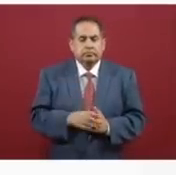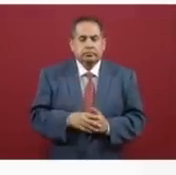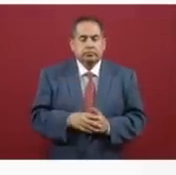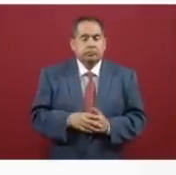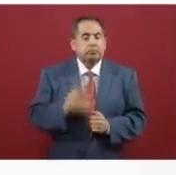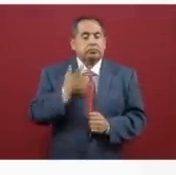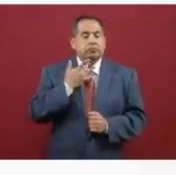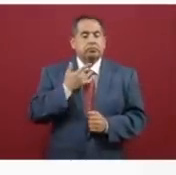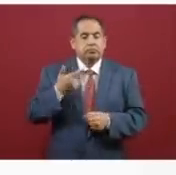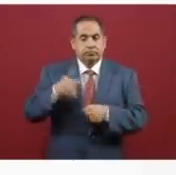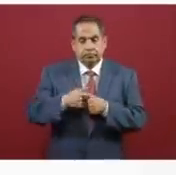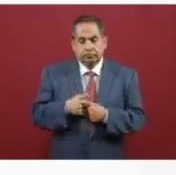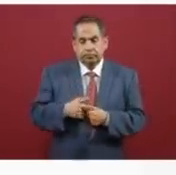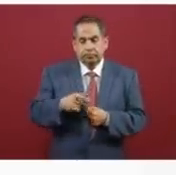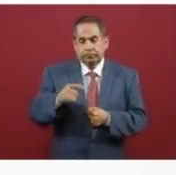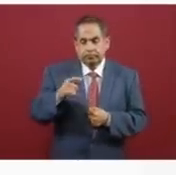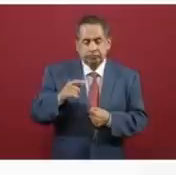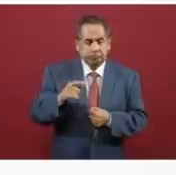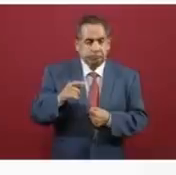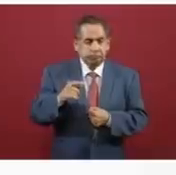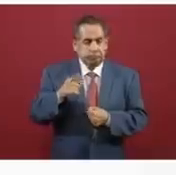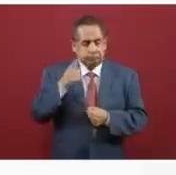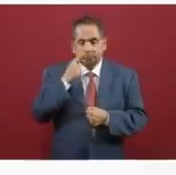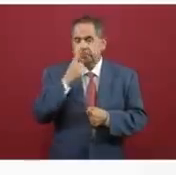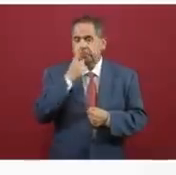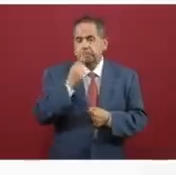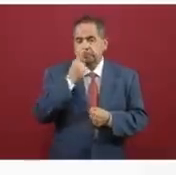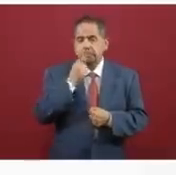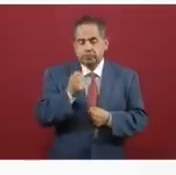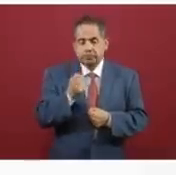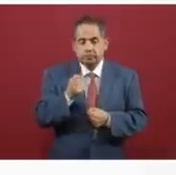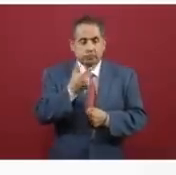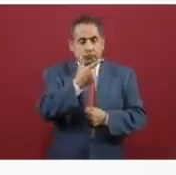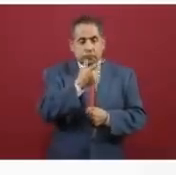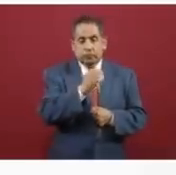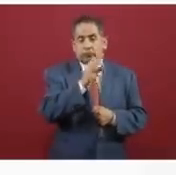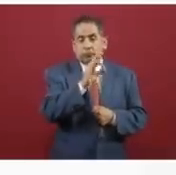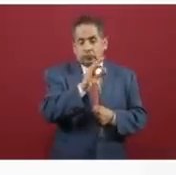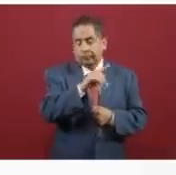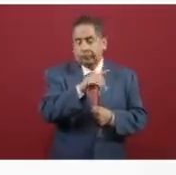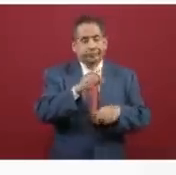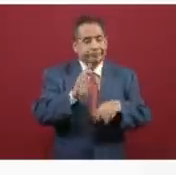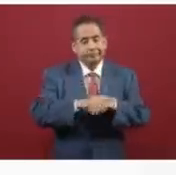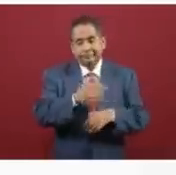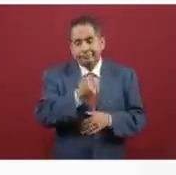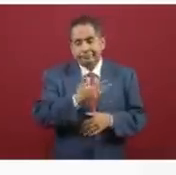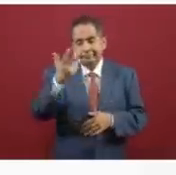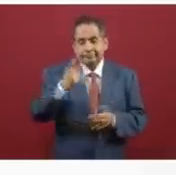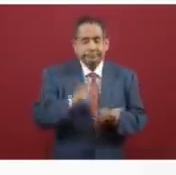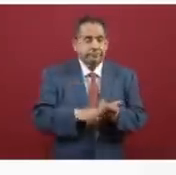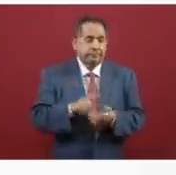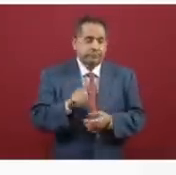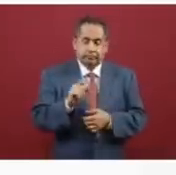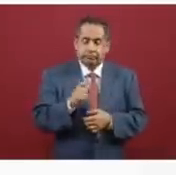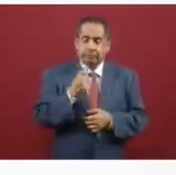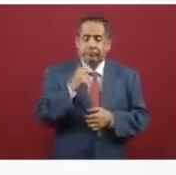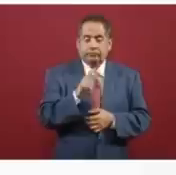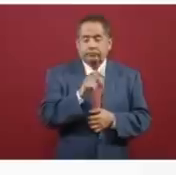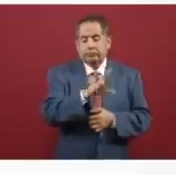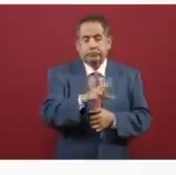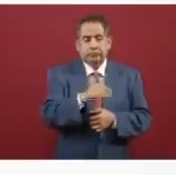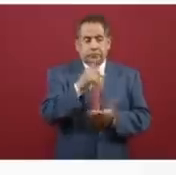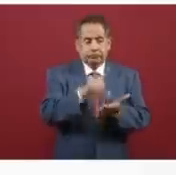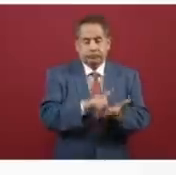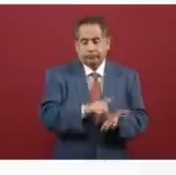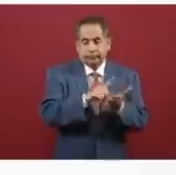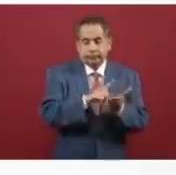gasolina premiun golf otra vez vuelve a ser quien está marcando más caro preso al público 21 35